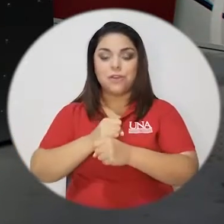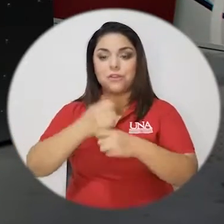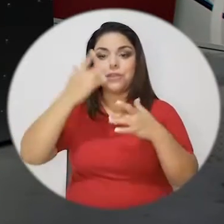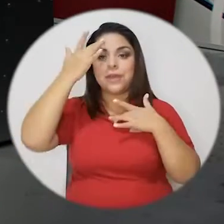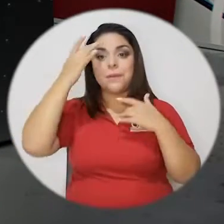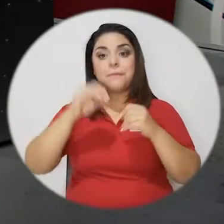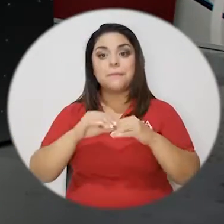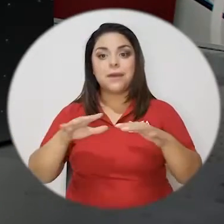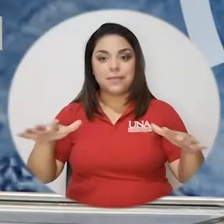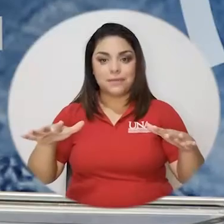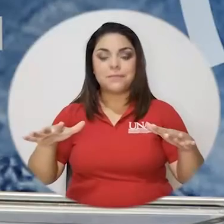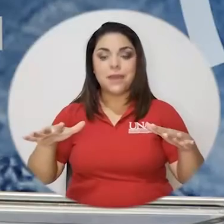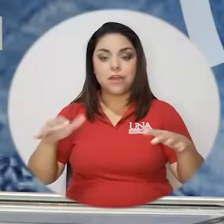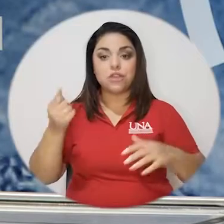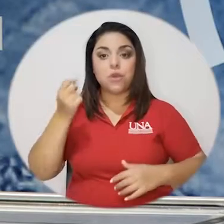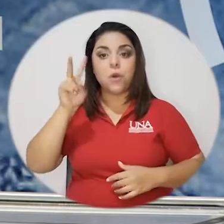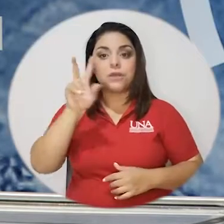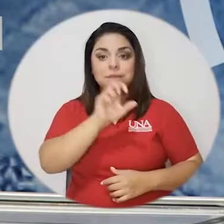pandemia